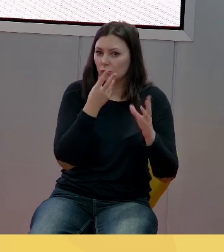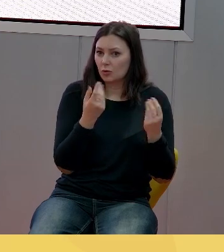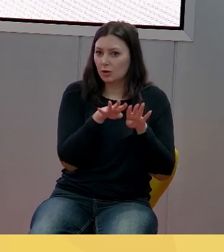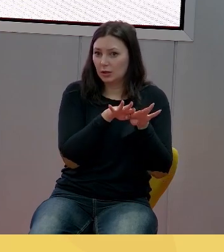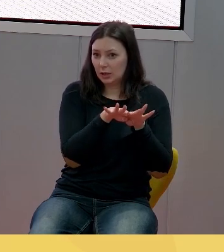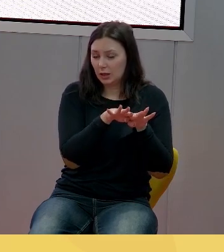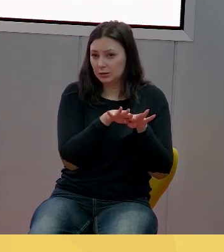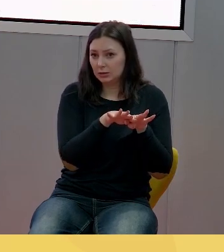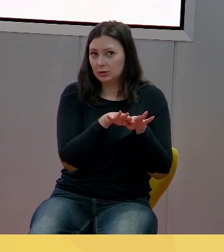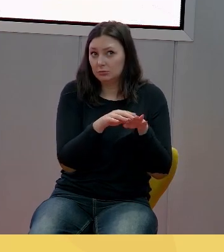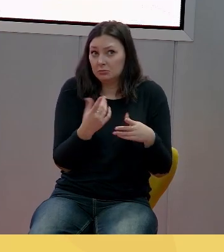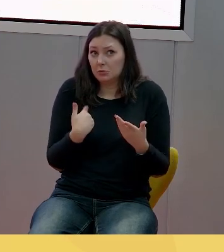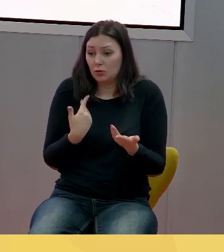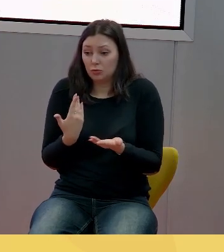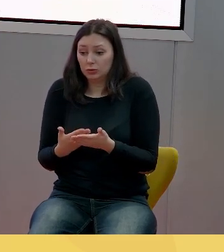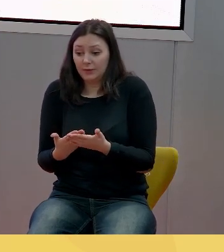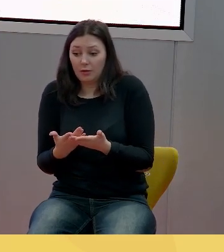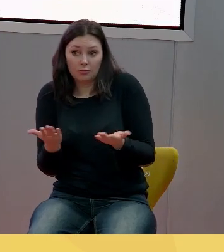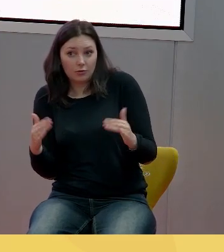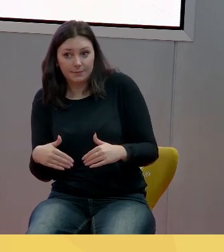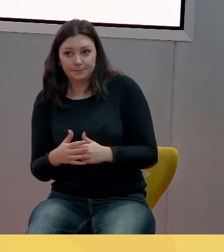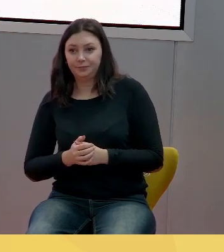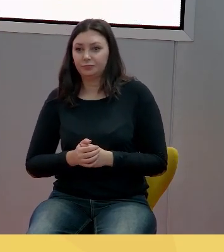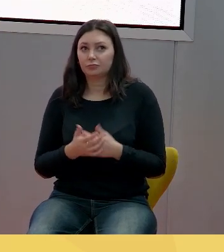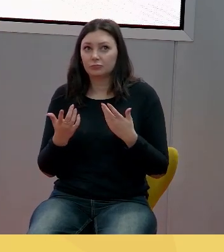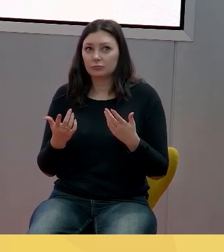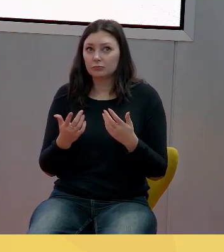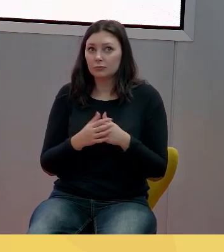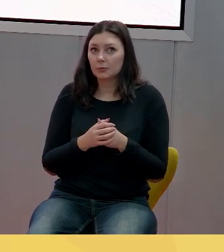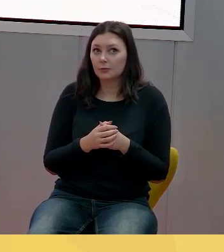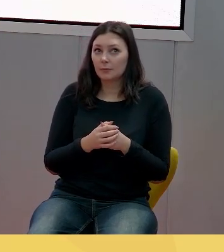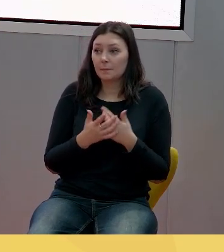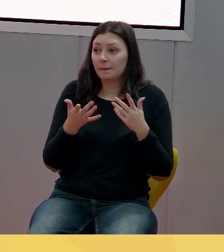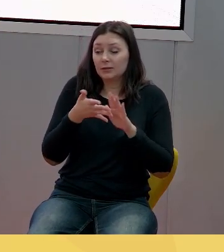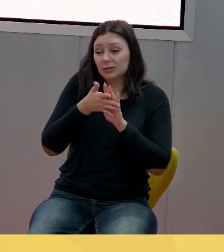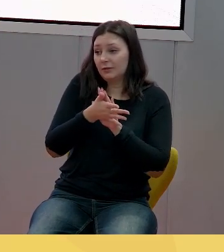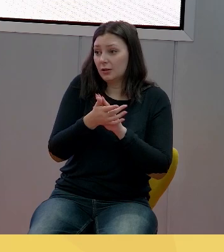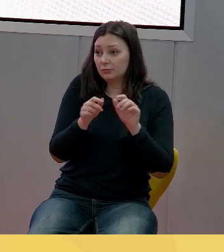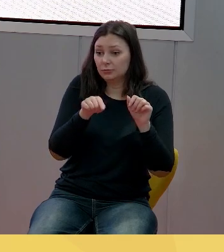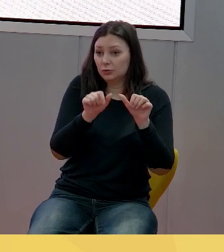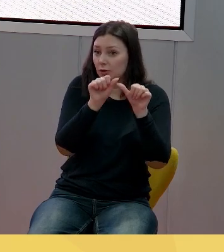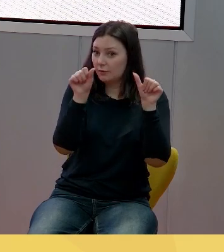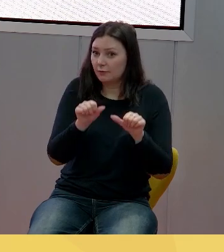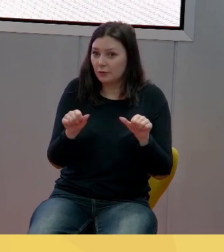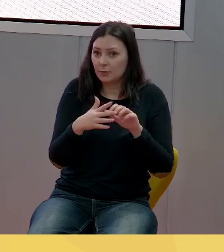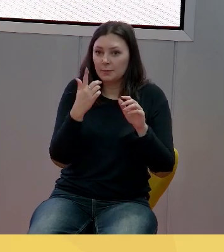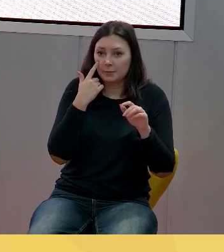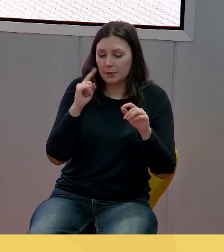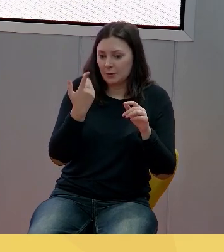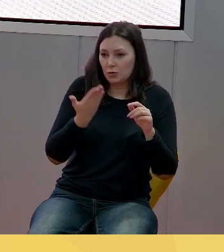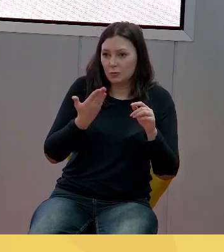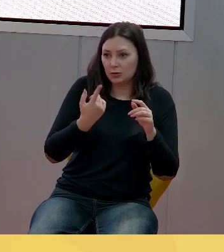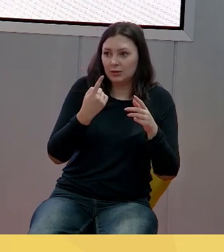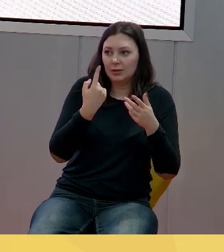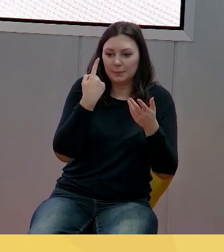en general sin justificación. Las revisiones sistemáticas de la evidencia es una manera de valorar no solo cuántos estudios hay o de qué